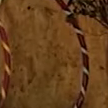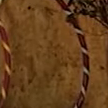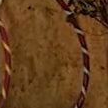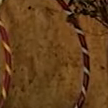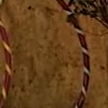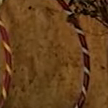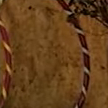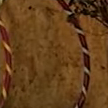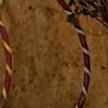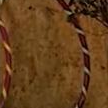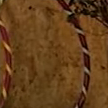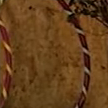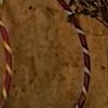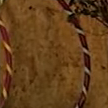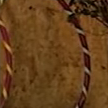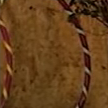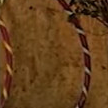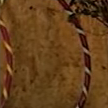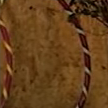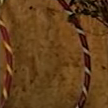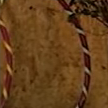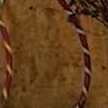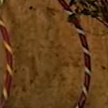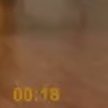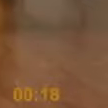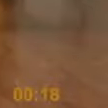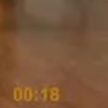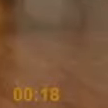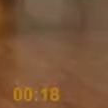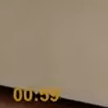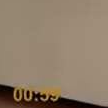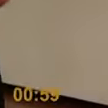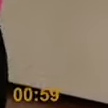Hola, bienvenidos a Promuévete CINAR Costa Rica Medios.